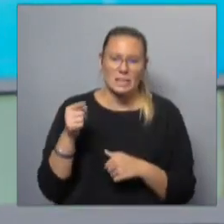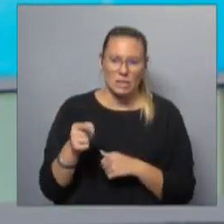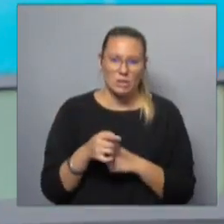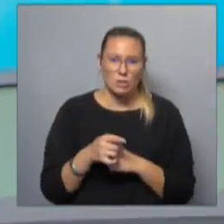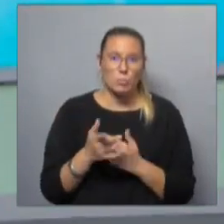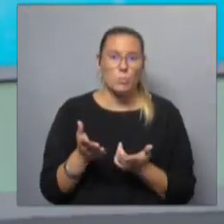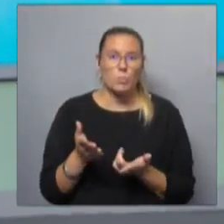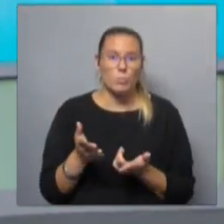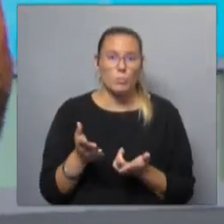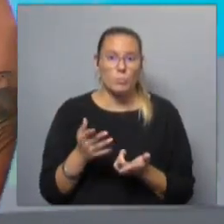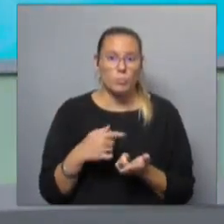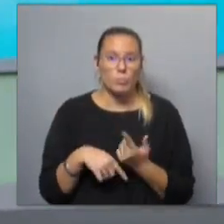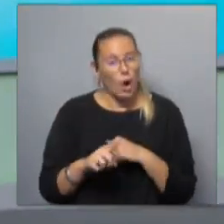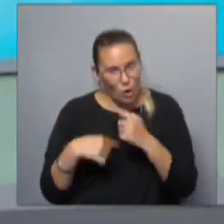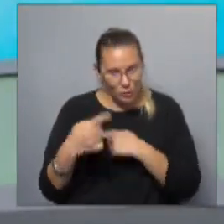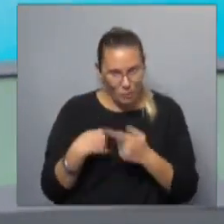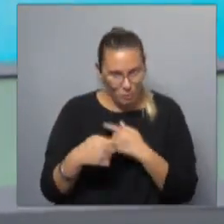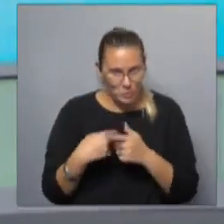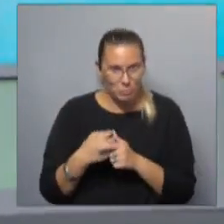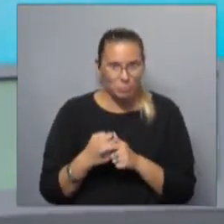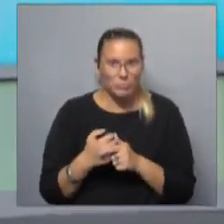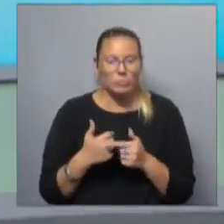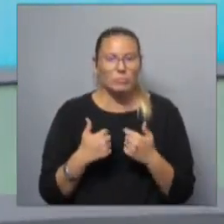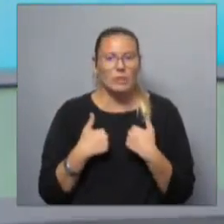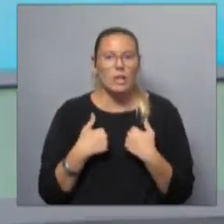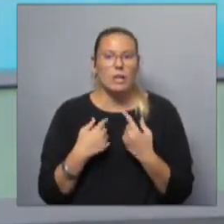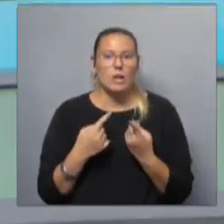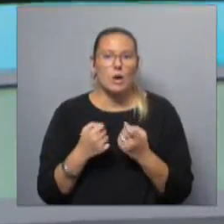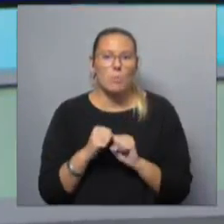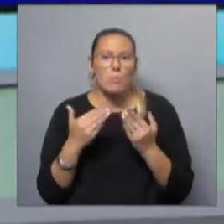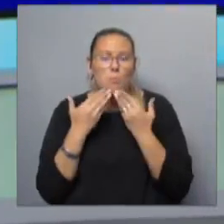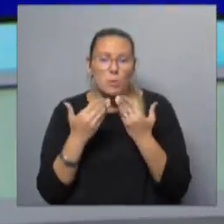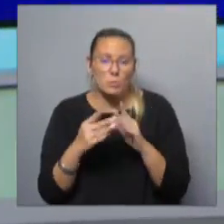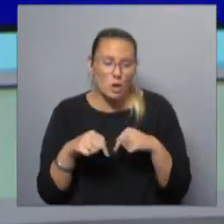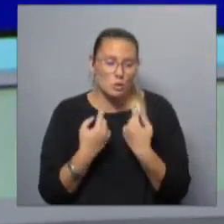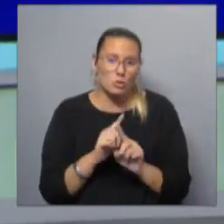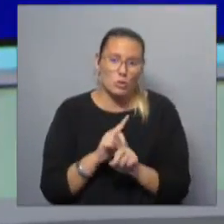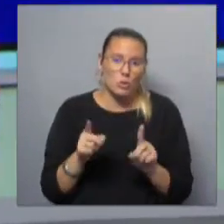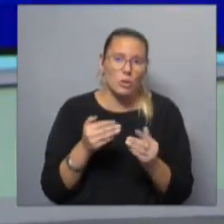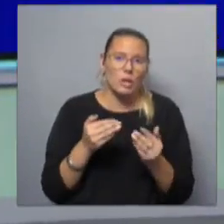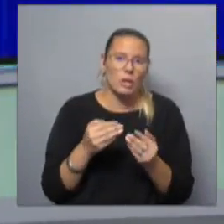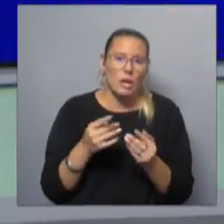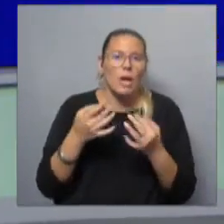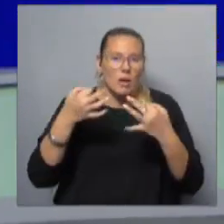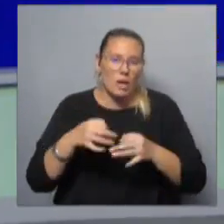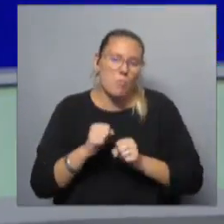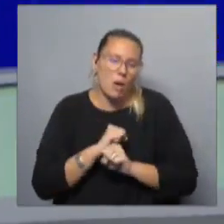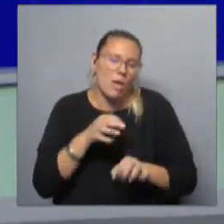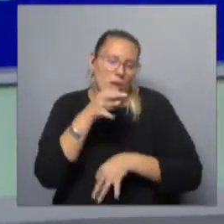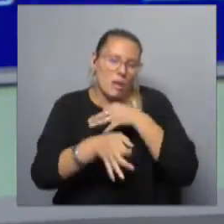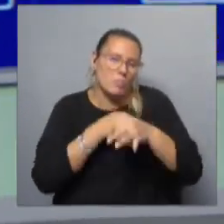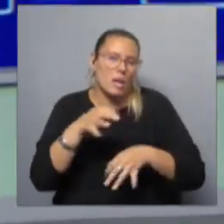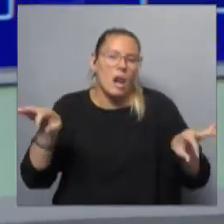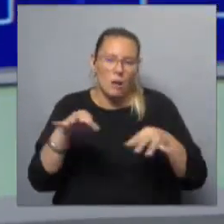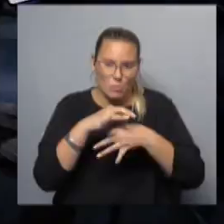Bueno, divino, continuamos. No hay mucho de lo que podamos preguntar nosotros que hable más que la música y las canciones. Que la música, es